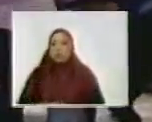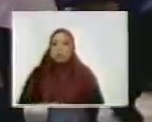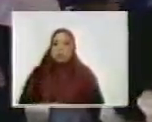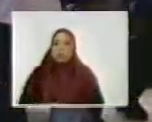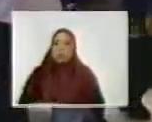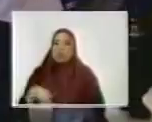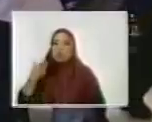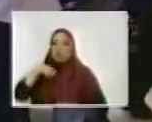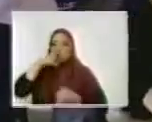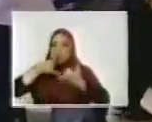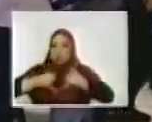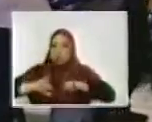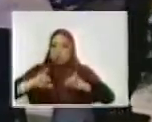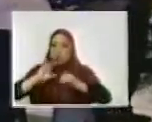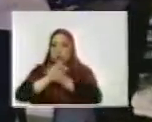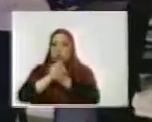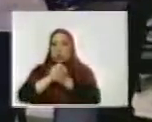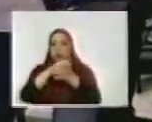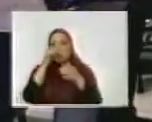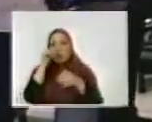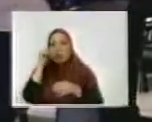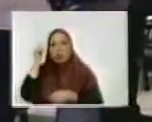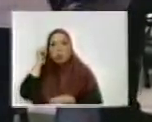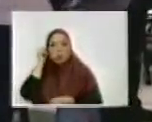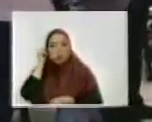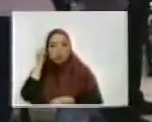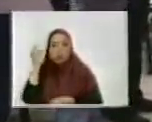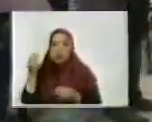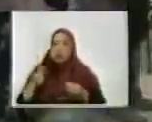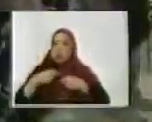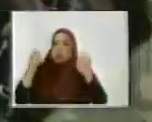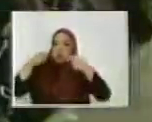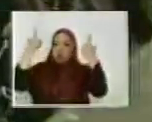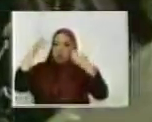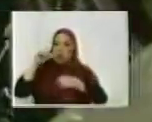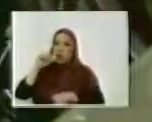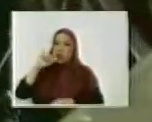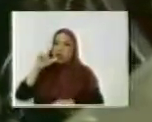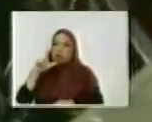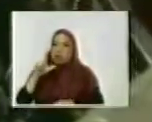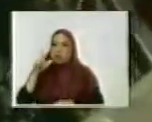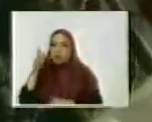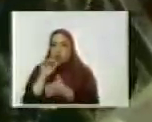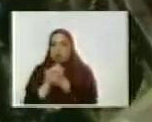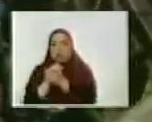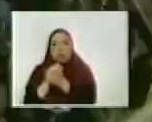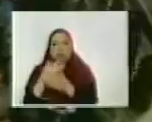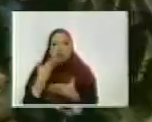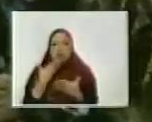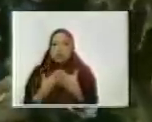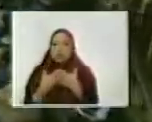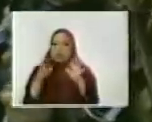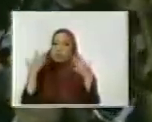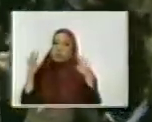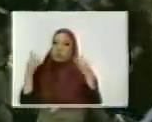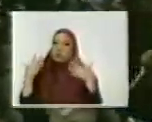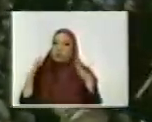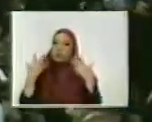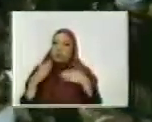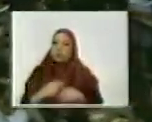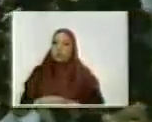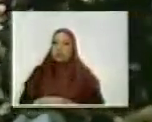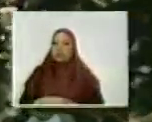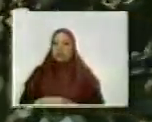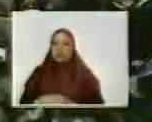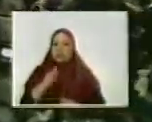para los hijos y las hijas del camarada Alí Rodríguez Araque. Camarada, no sé, le